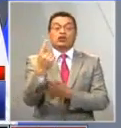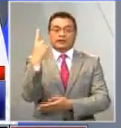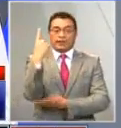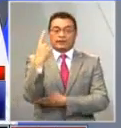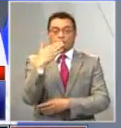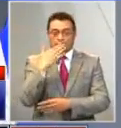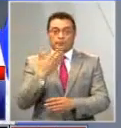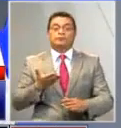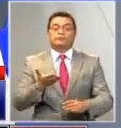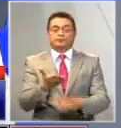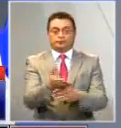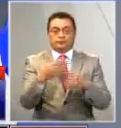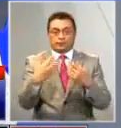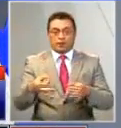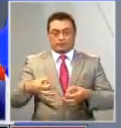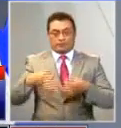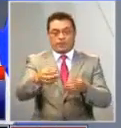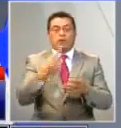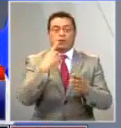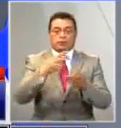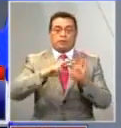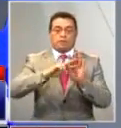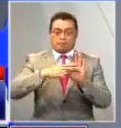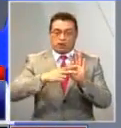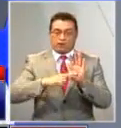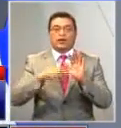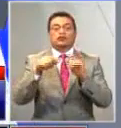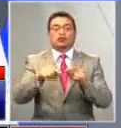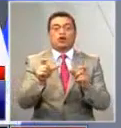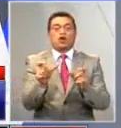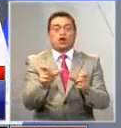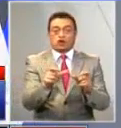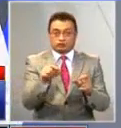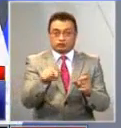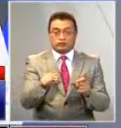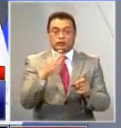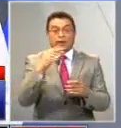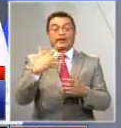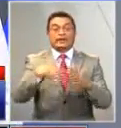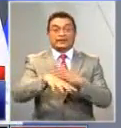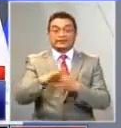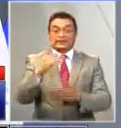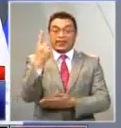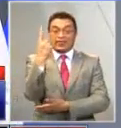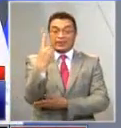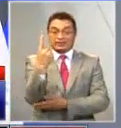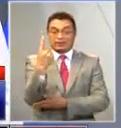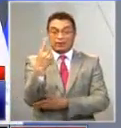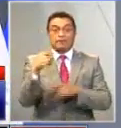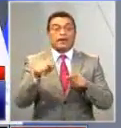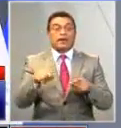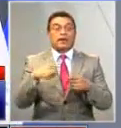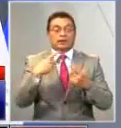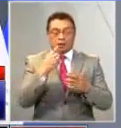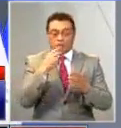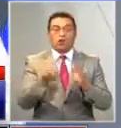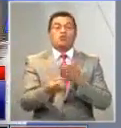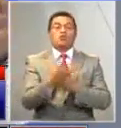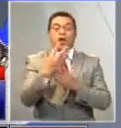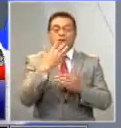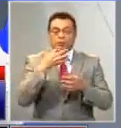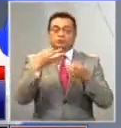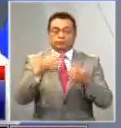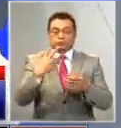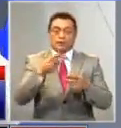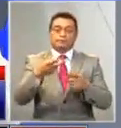diciembre con el diputado Rincón una modificación, una solicitud de modificación a la Contraloría. El 15 de diciembre se establece un nuevo dictamen que